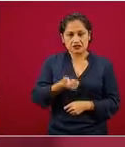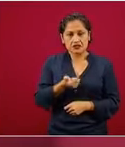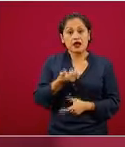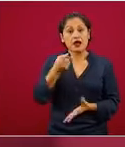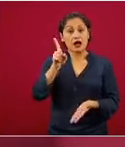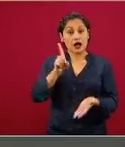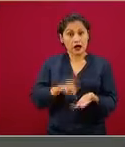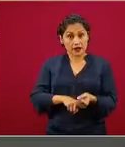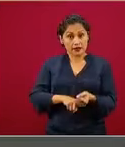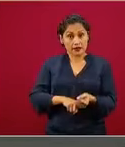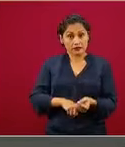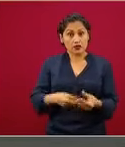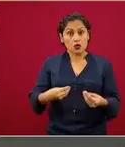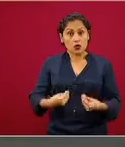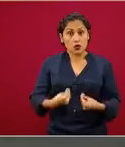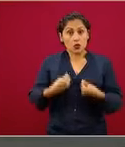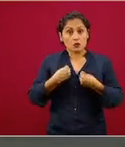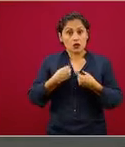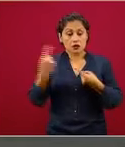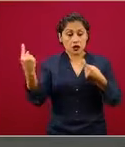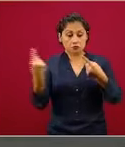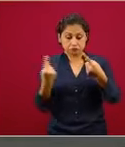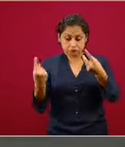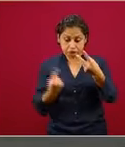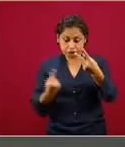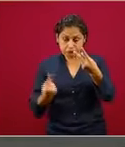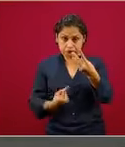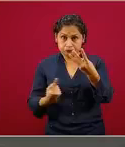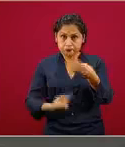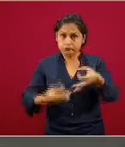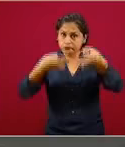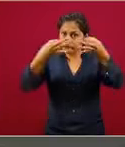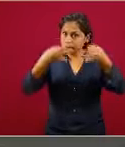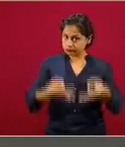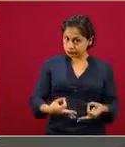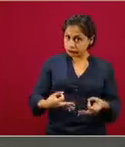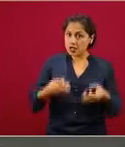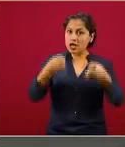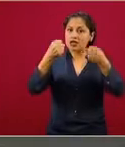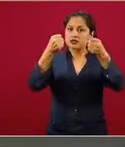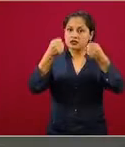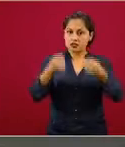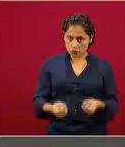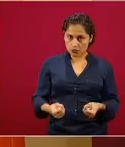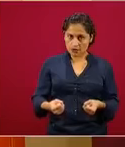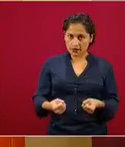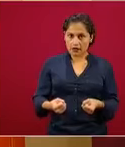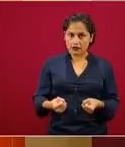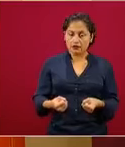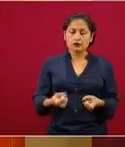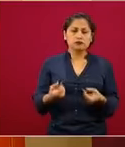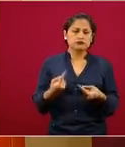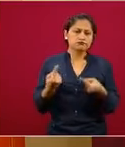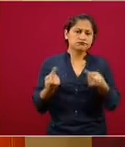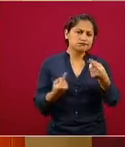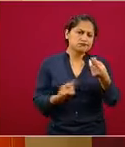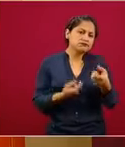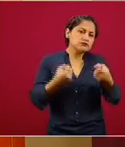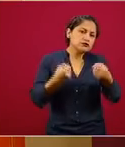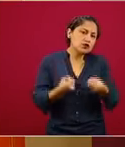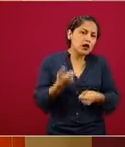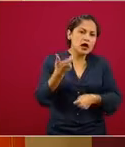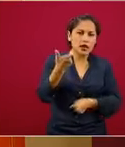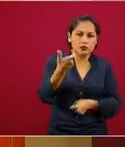necesarios para una vida digna, una vida con seguridad en múltiples dimensiones, seguridad económica,